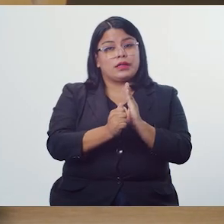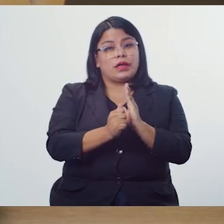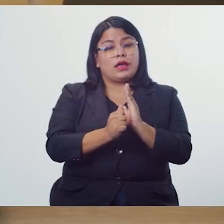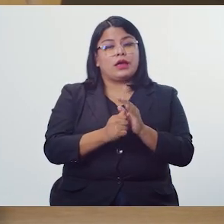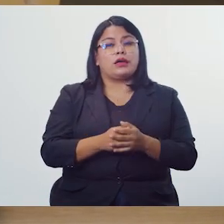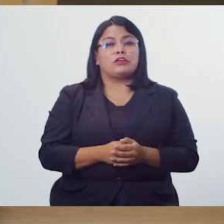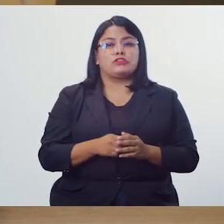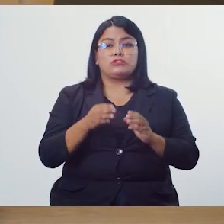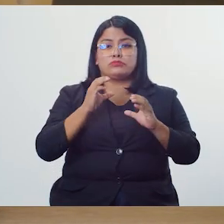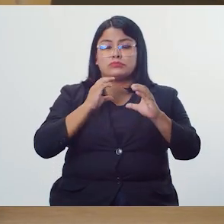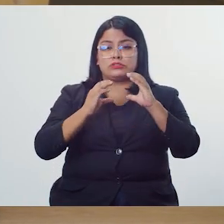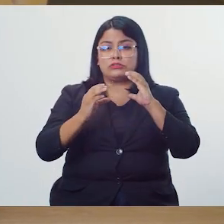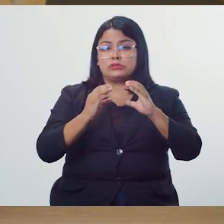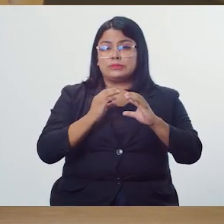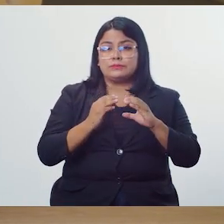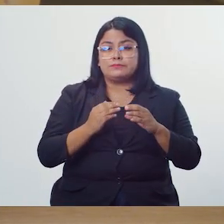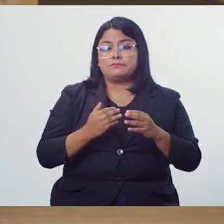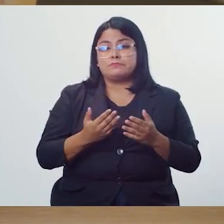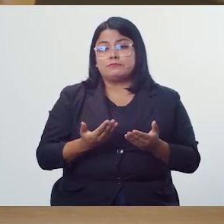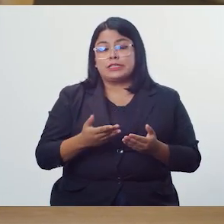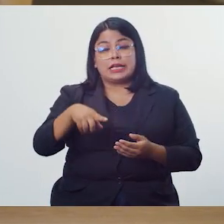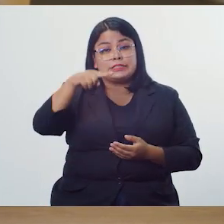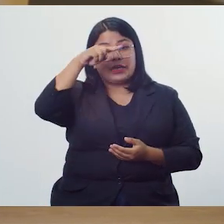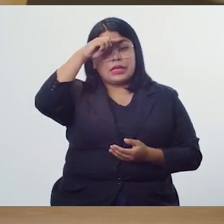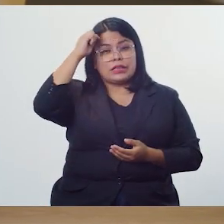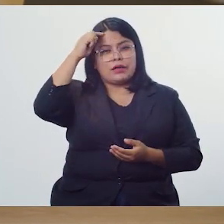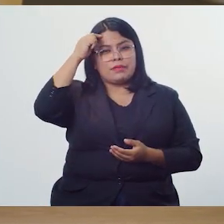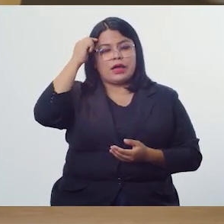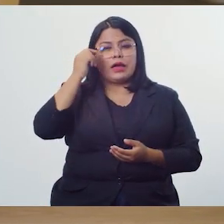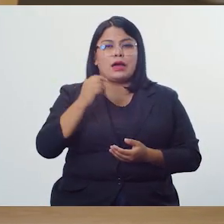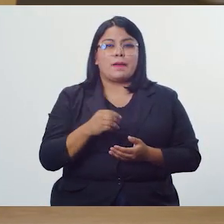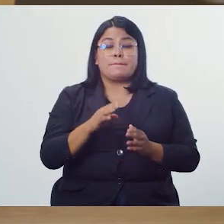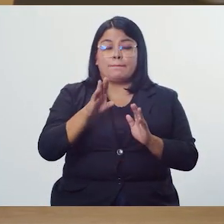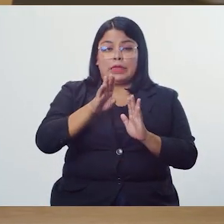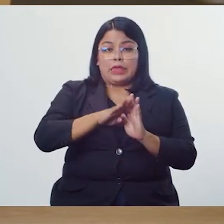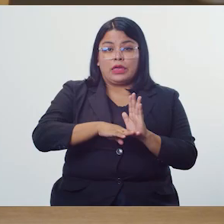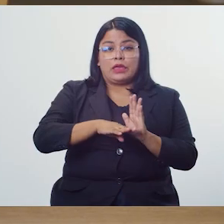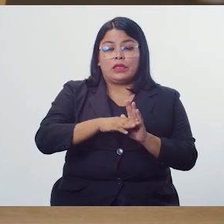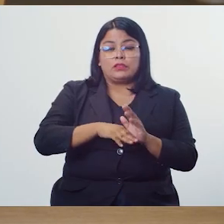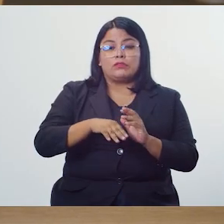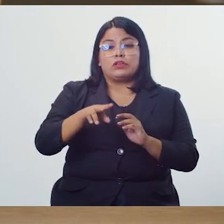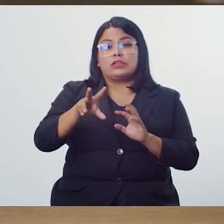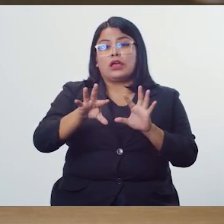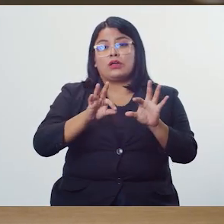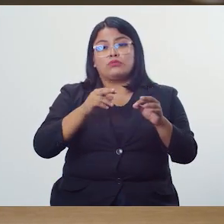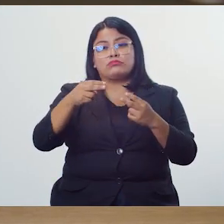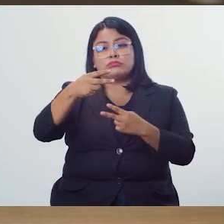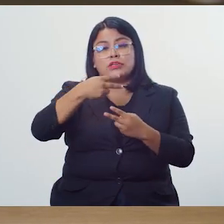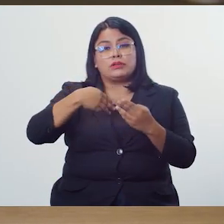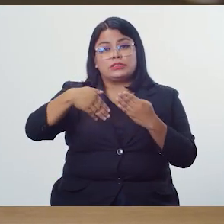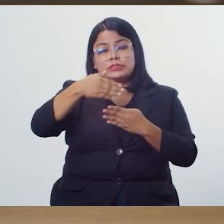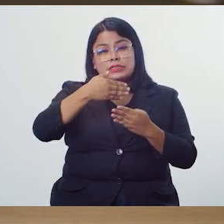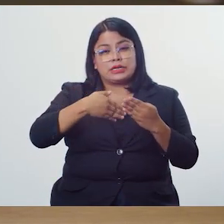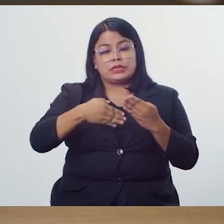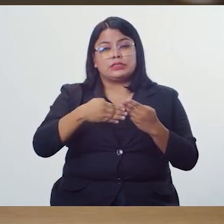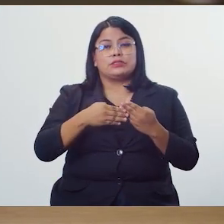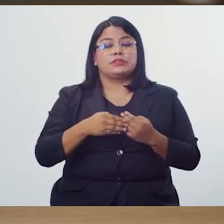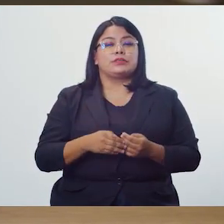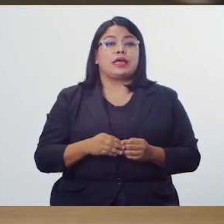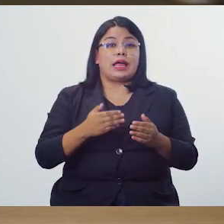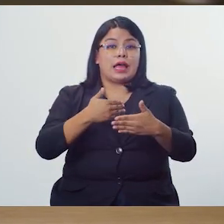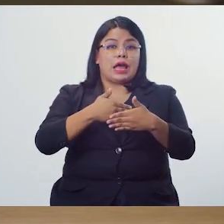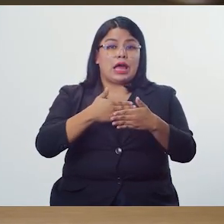la competencia comunicativa que se trabaja muy poco en algunos contextos en el aula, porque se privilegia